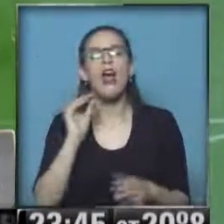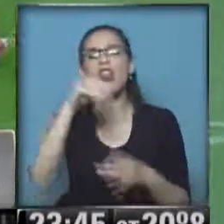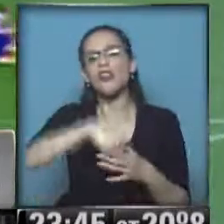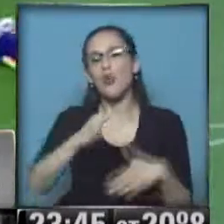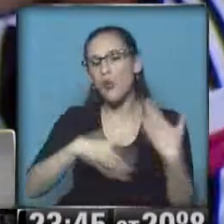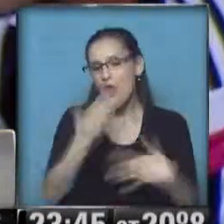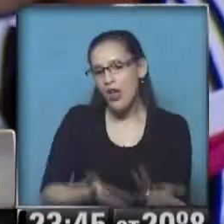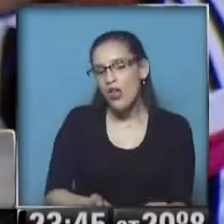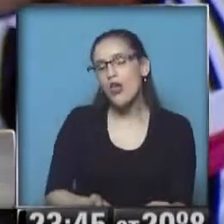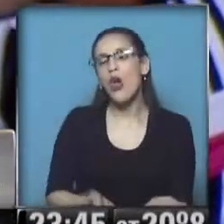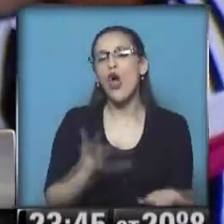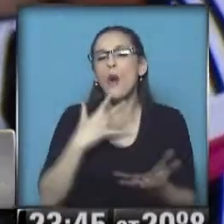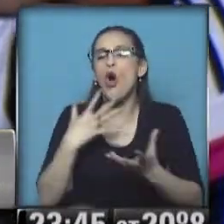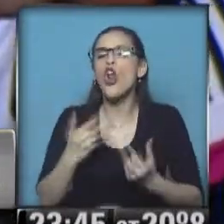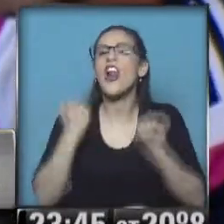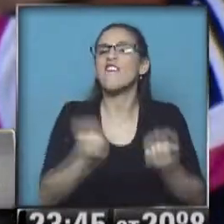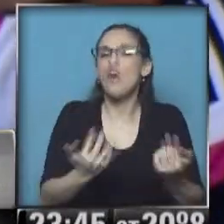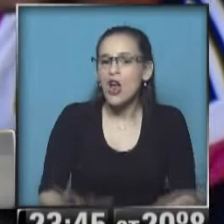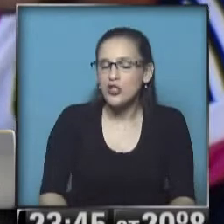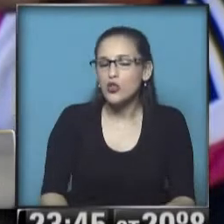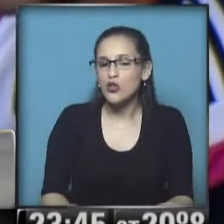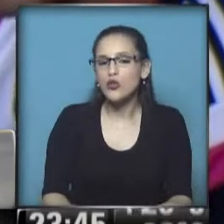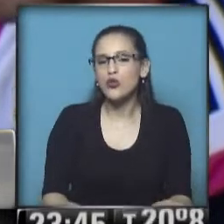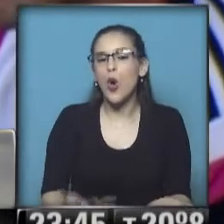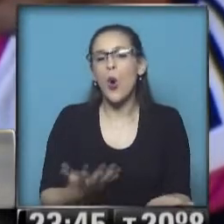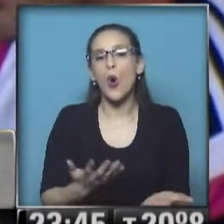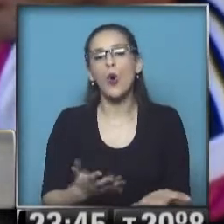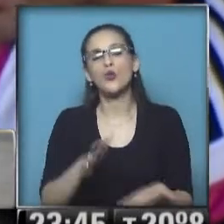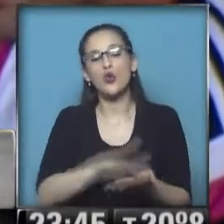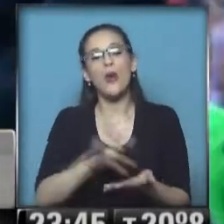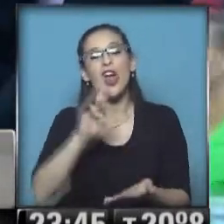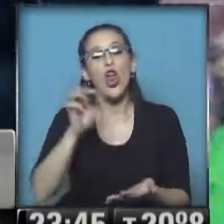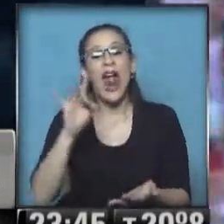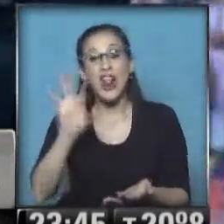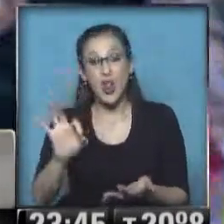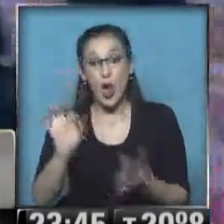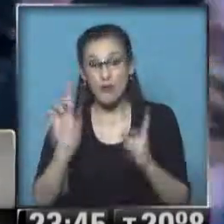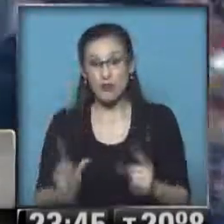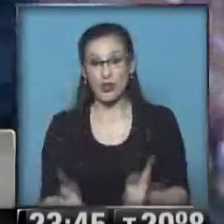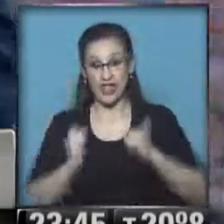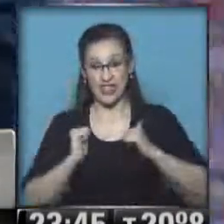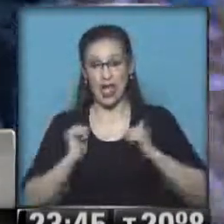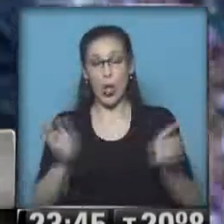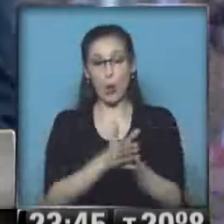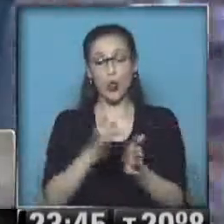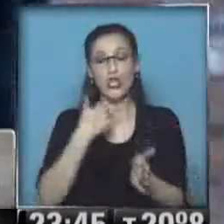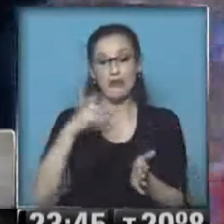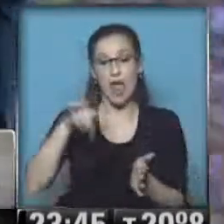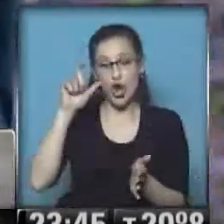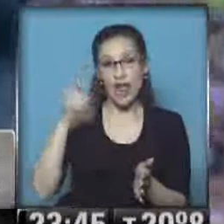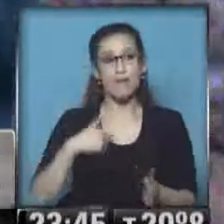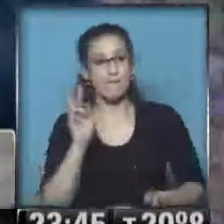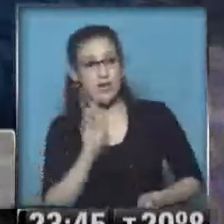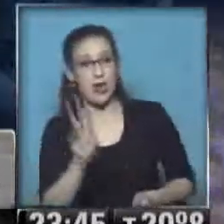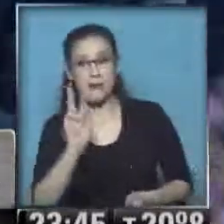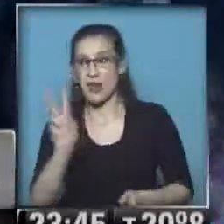para tratar de suplir el lugar que había dejado Diego Costa. Cristiano Ronaldo desde el banco con Marcelo y Pepe miraban lo que pasaba